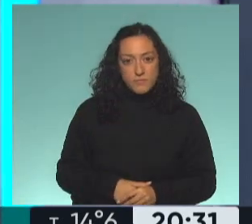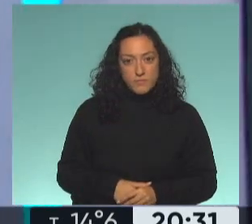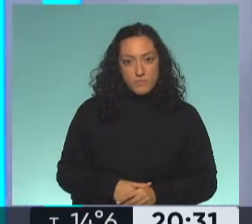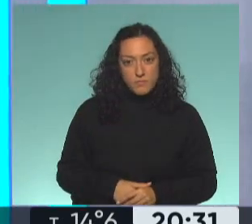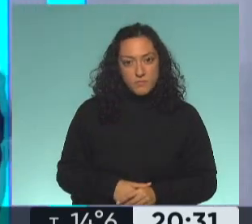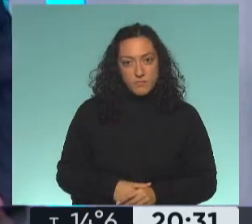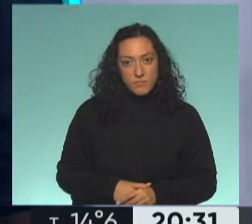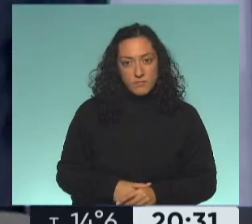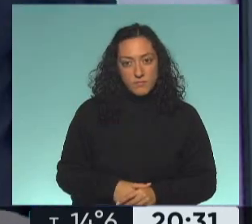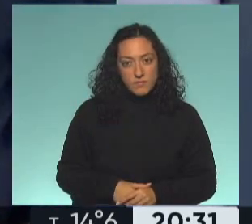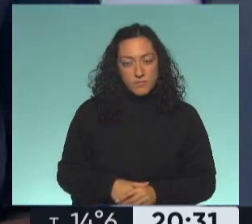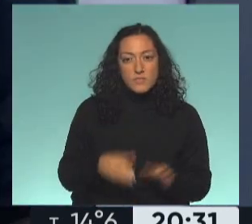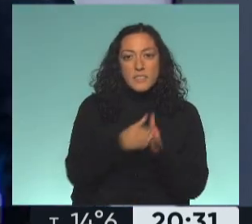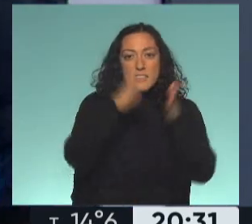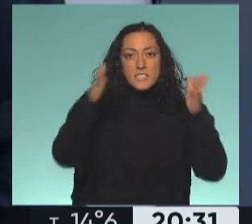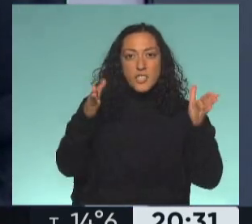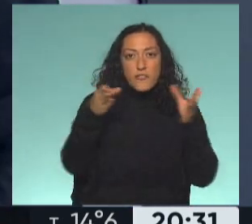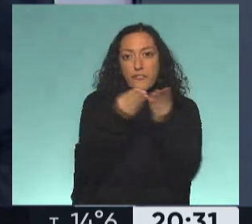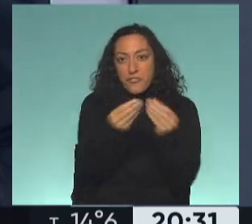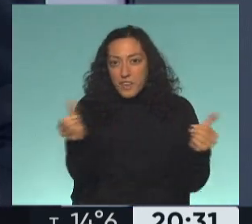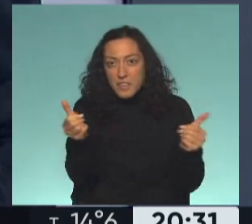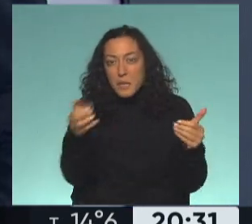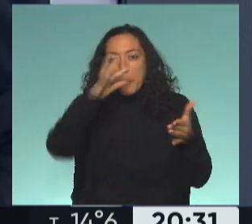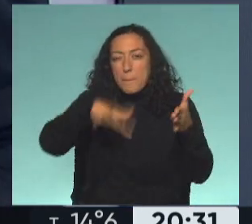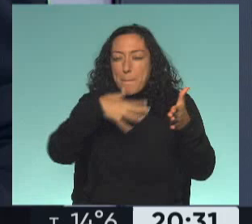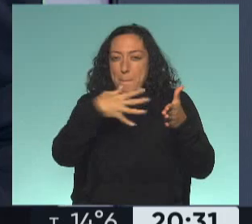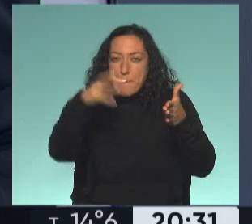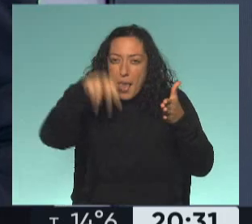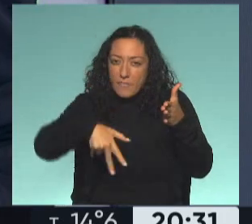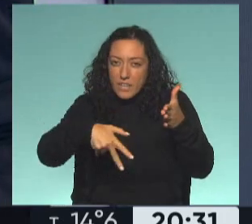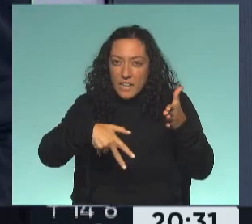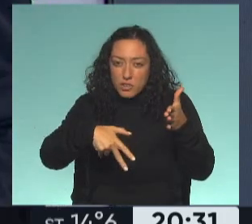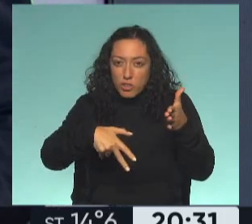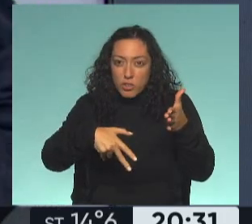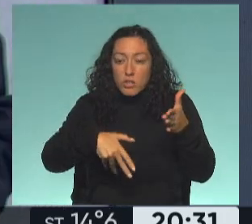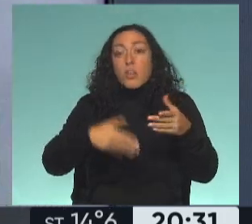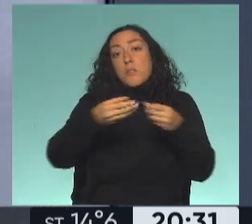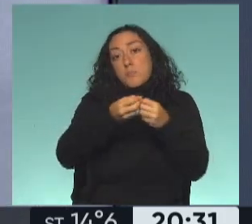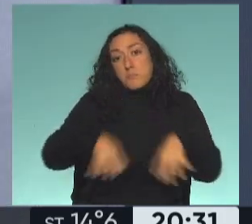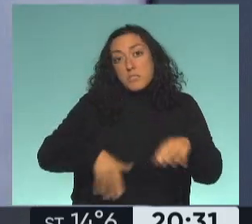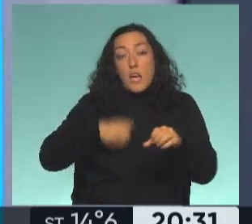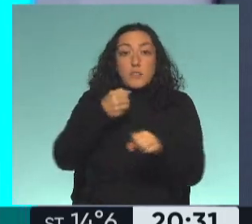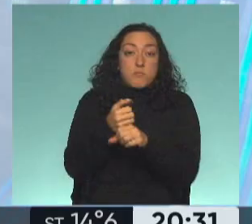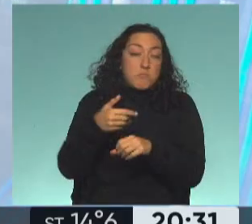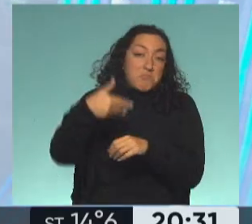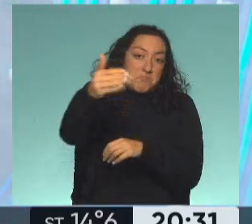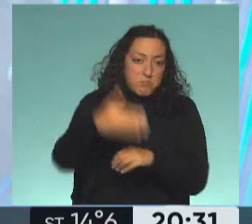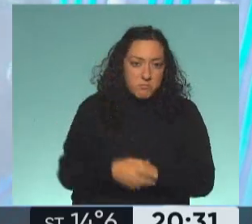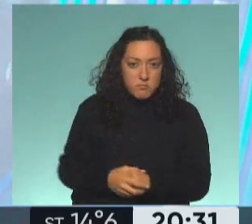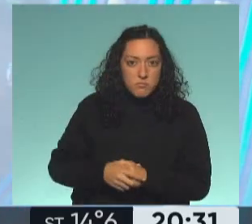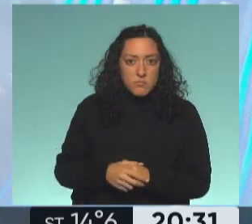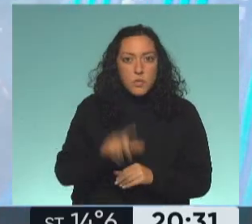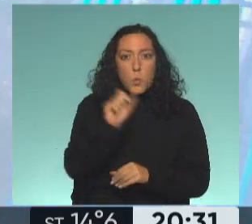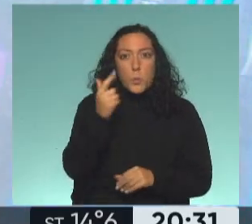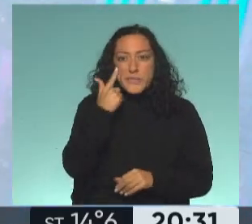Cuando vos cerrás una edición, tenés que armar una agenda. Y la agenda la tenemos desde el arranque hasta aquí y lo que viene. ¿Lo conoces a Luis